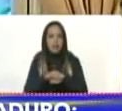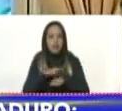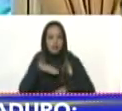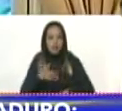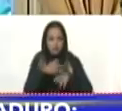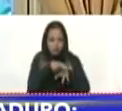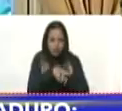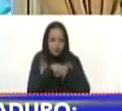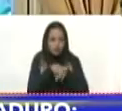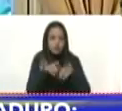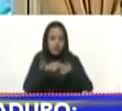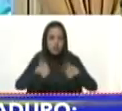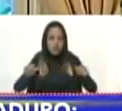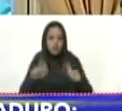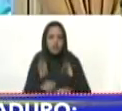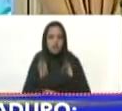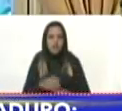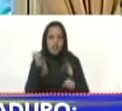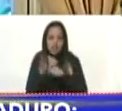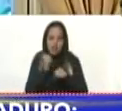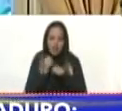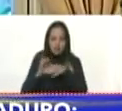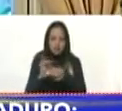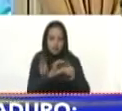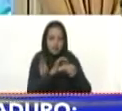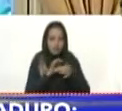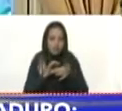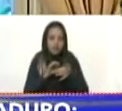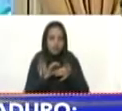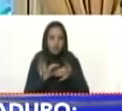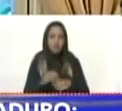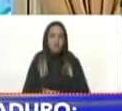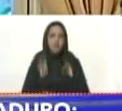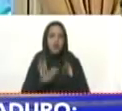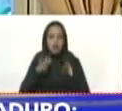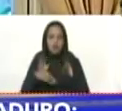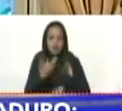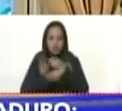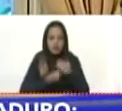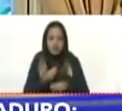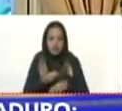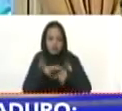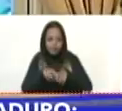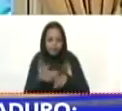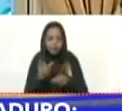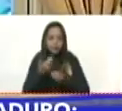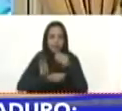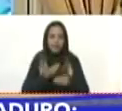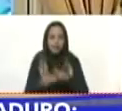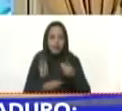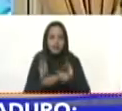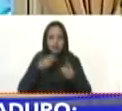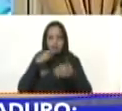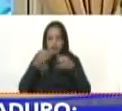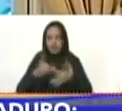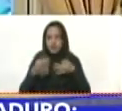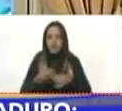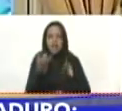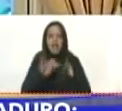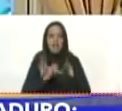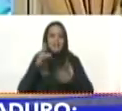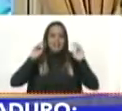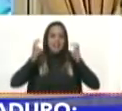Tierras, bueno, siempre trabajando en equipo, articulando el equipo para la producción permanente, ¿no? Aquí hay un conjunto de